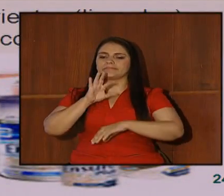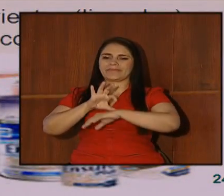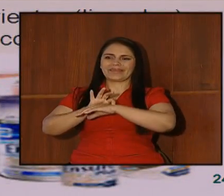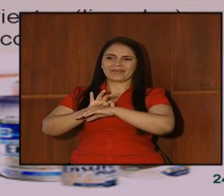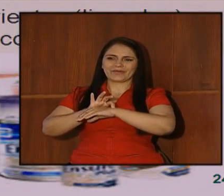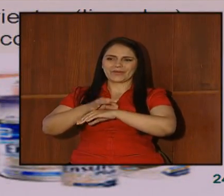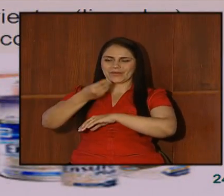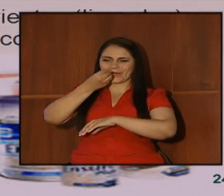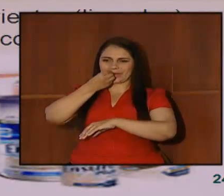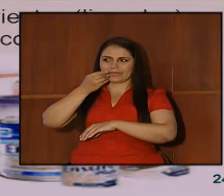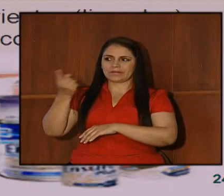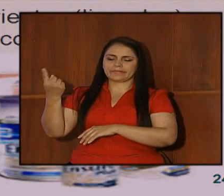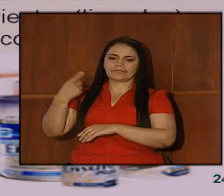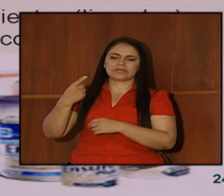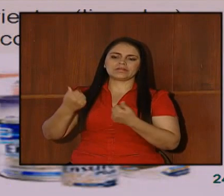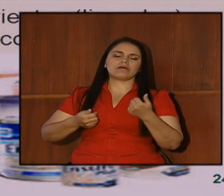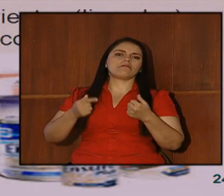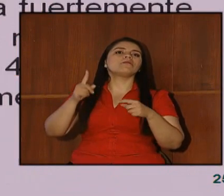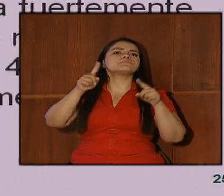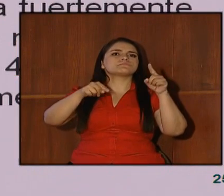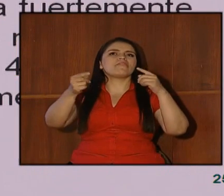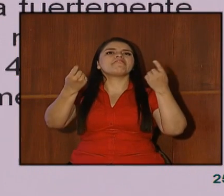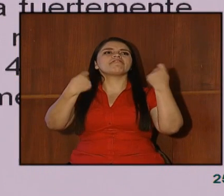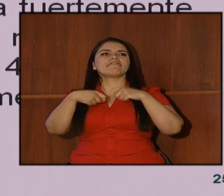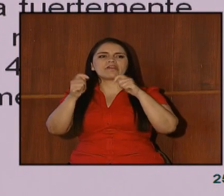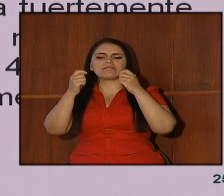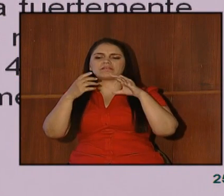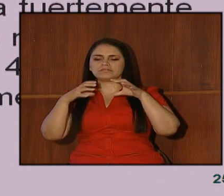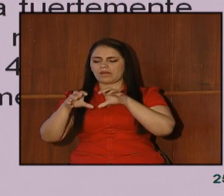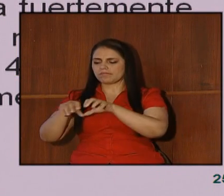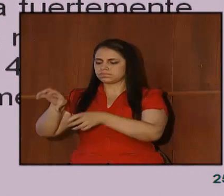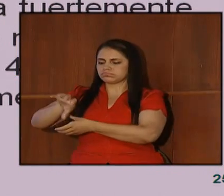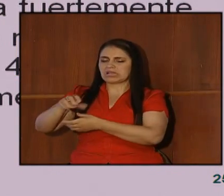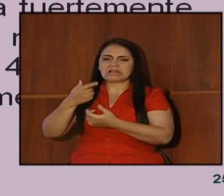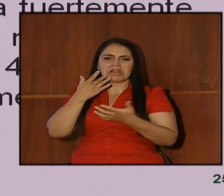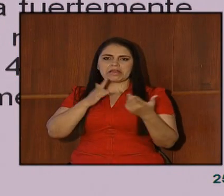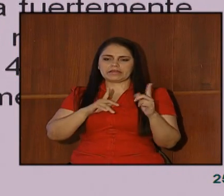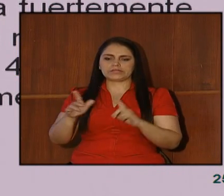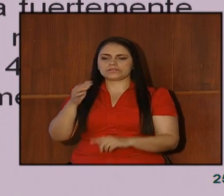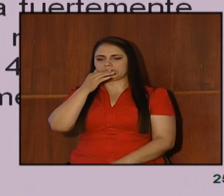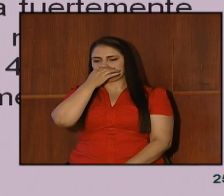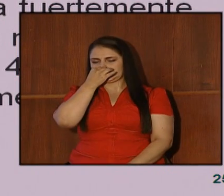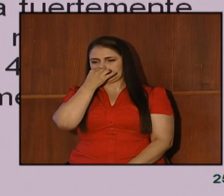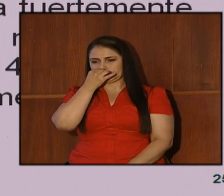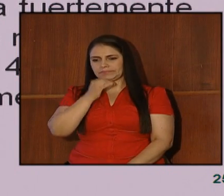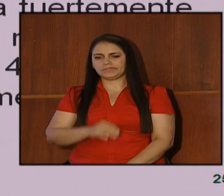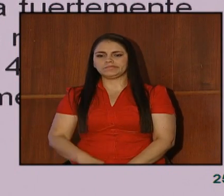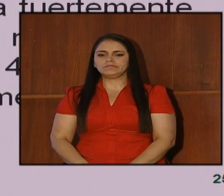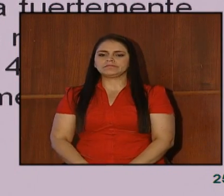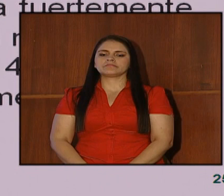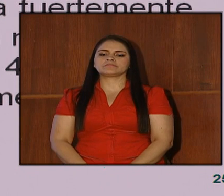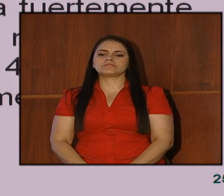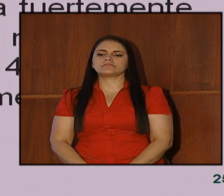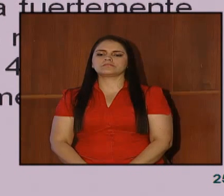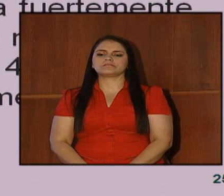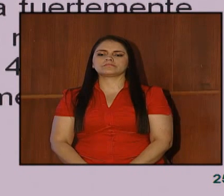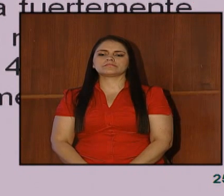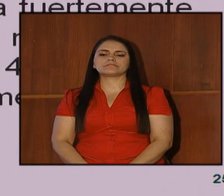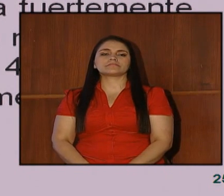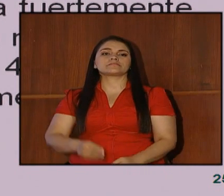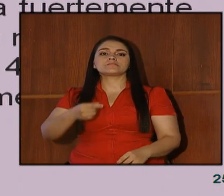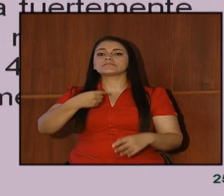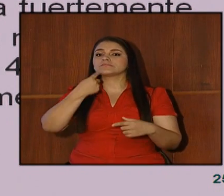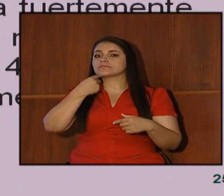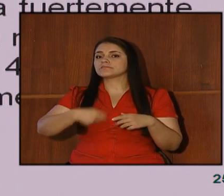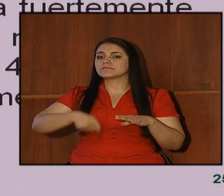por la nutricionista o fórmulas comerciales. Si vamos a alimentar al paciente por boca, debemos tener en cuenta,